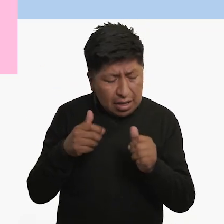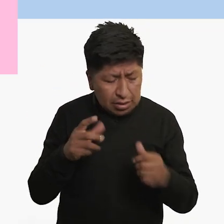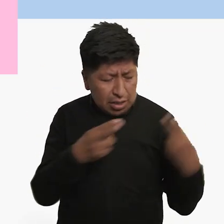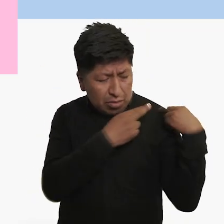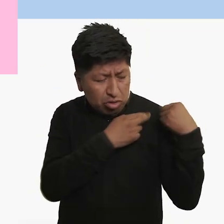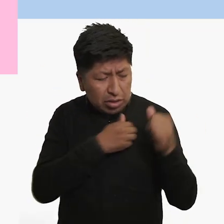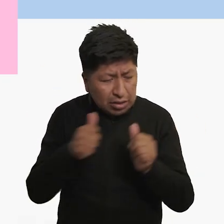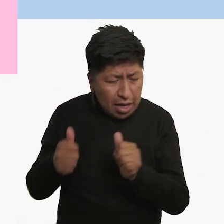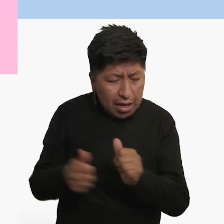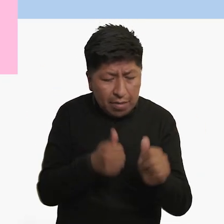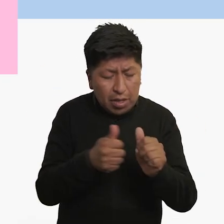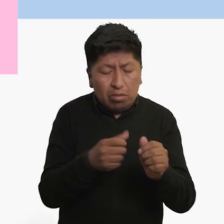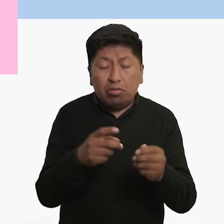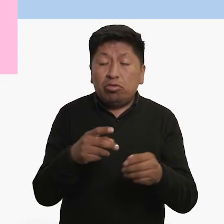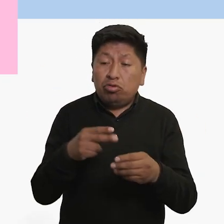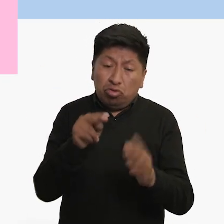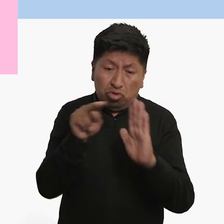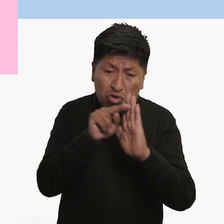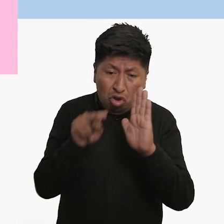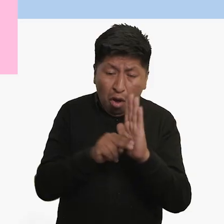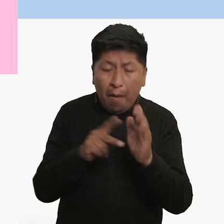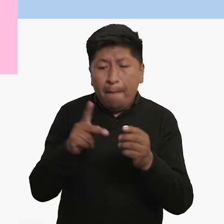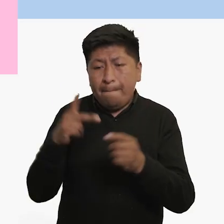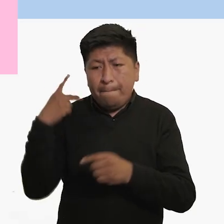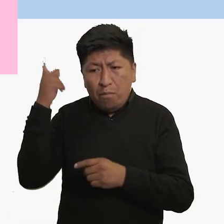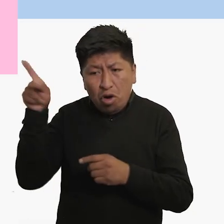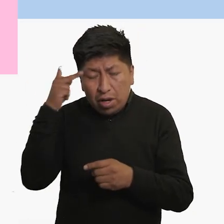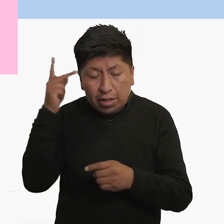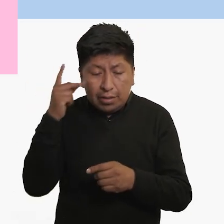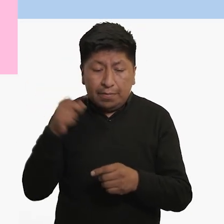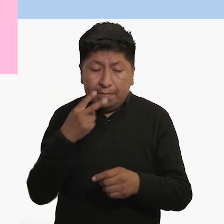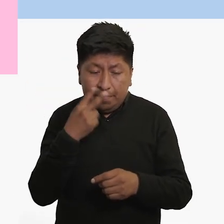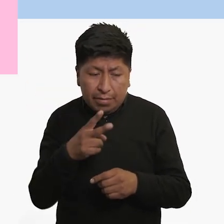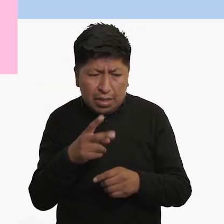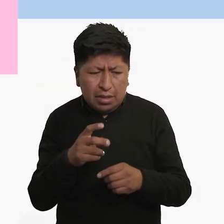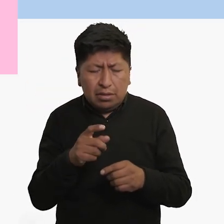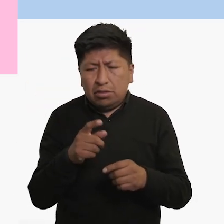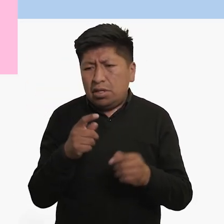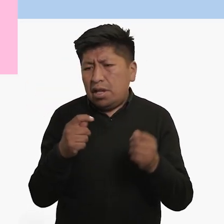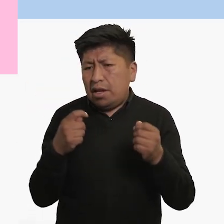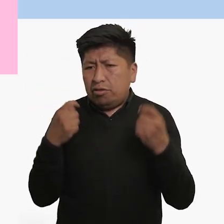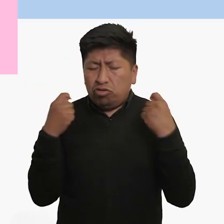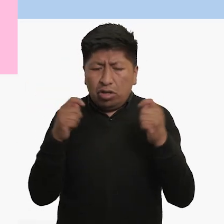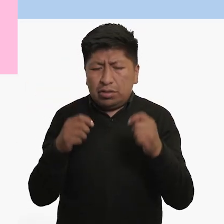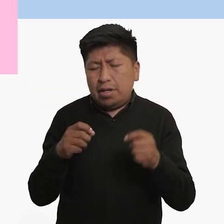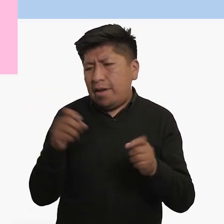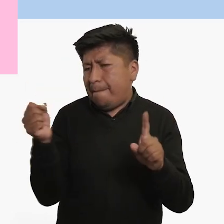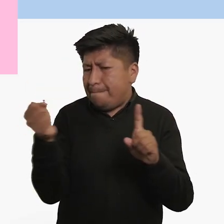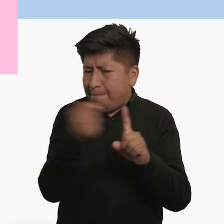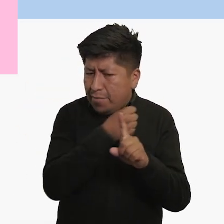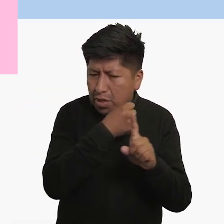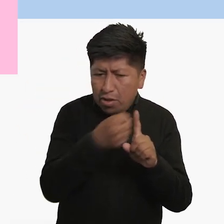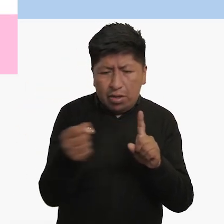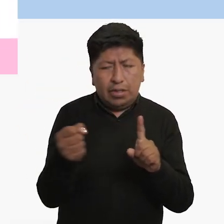al cumplimiento de las normas y políticas educativas y deben ser un referente de cero tolerancia a la violencia.